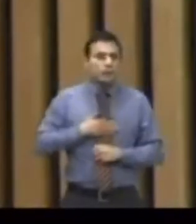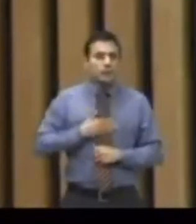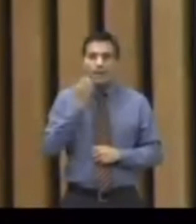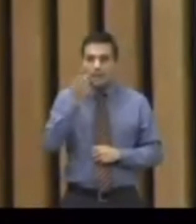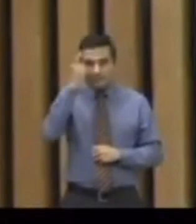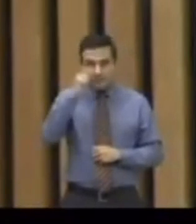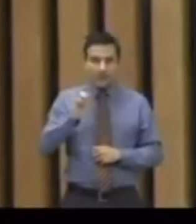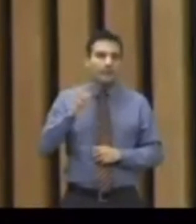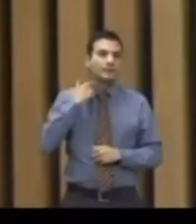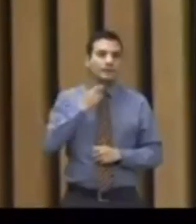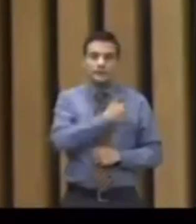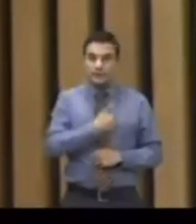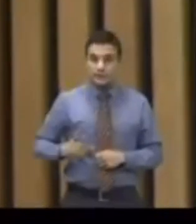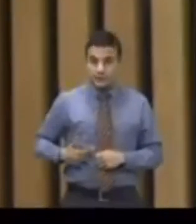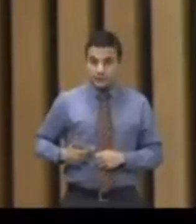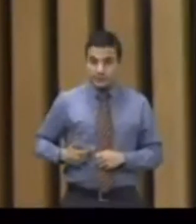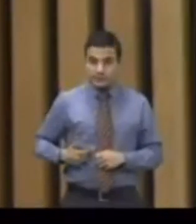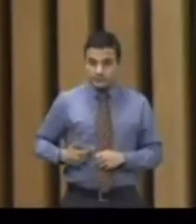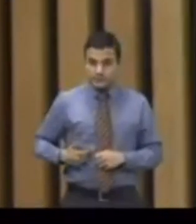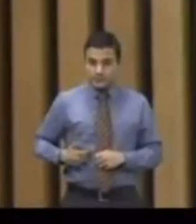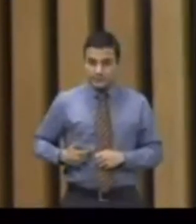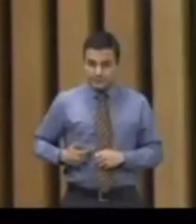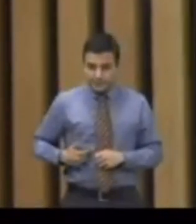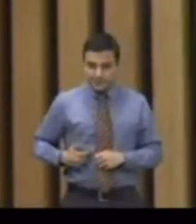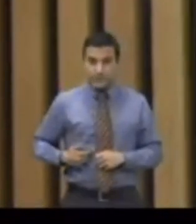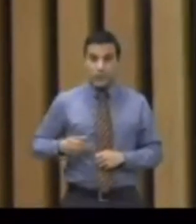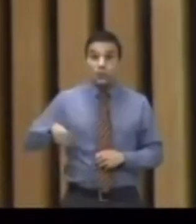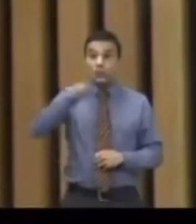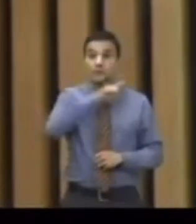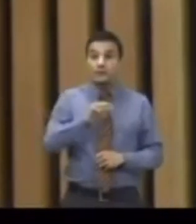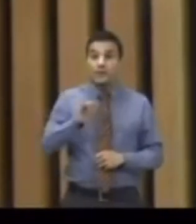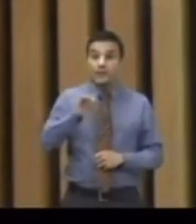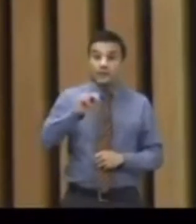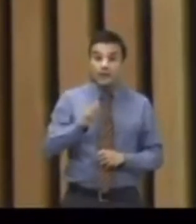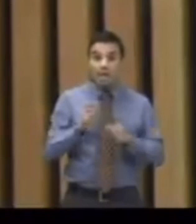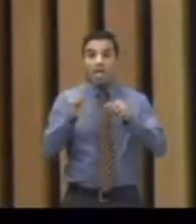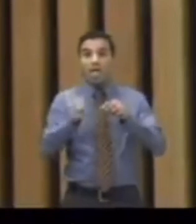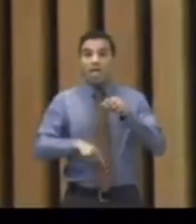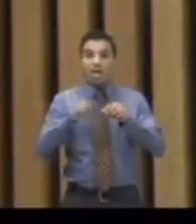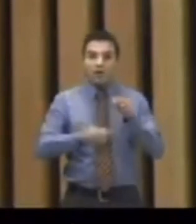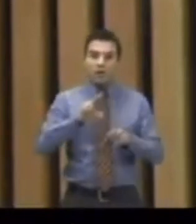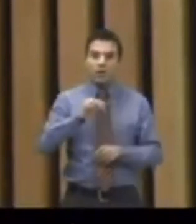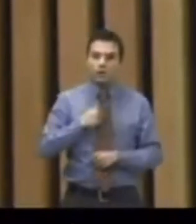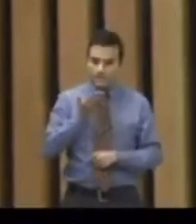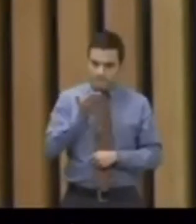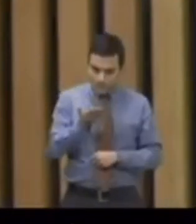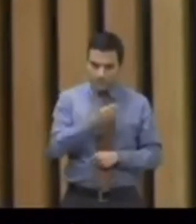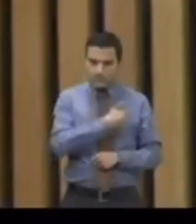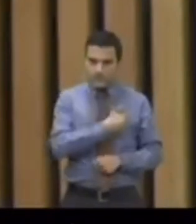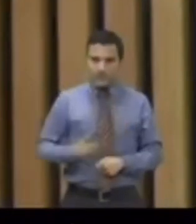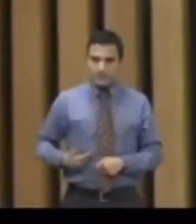que se enjuicie a los expresidentes no se ha tomado y boicoteado por el instituto nacional electoral yo le pido presidente